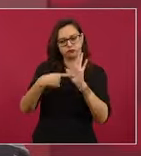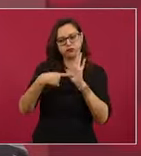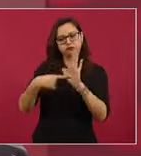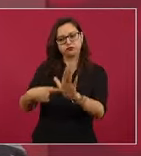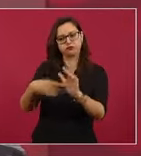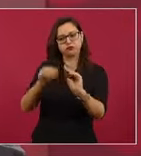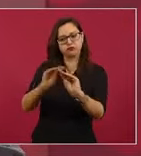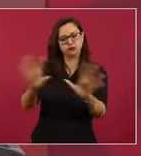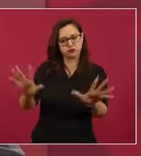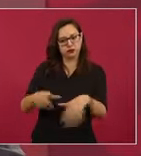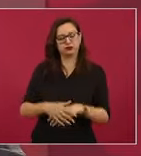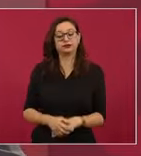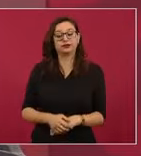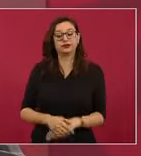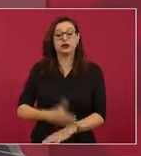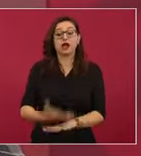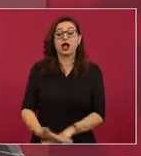estábamos nosotros en la